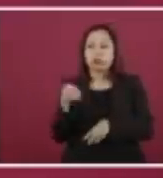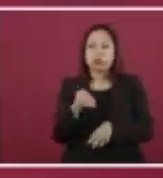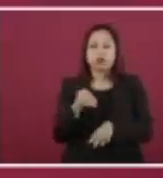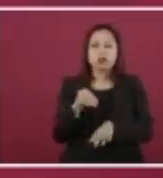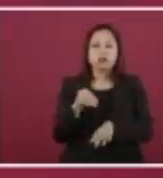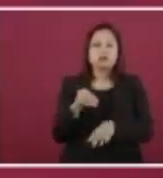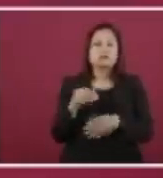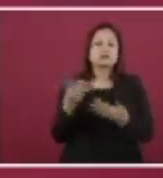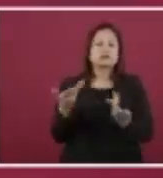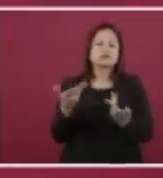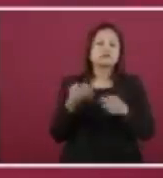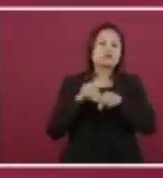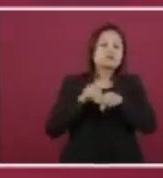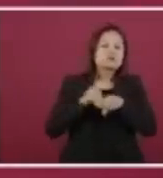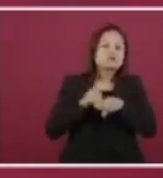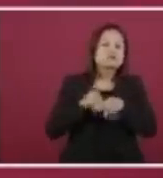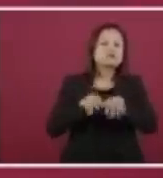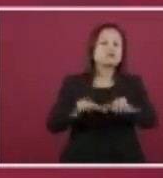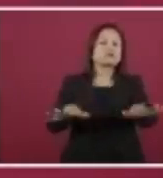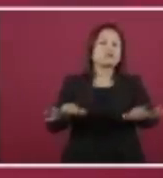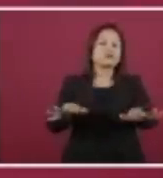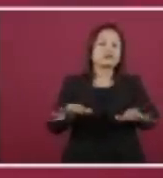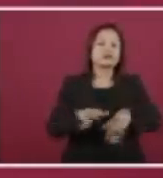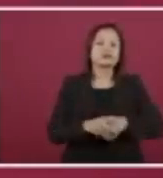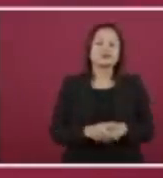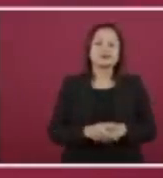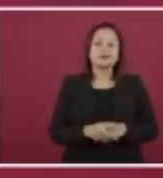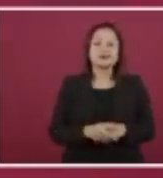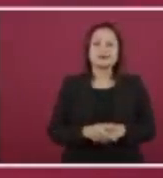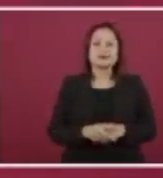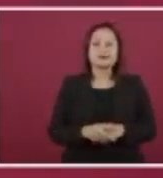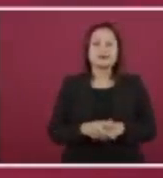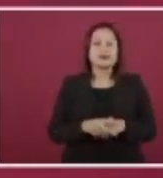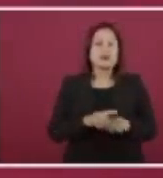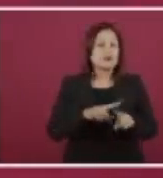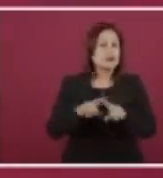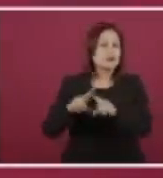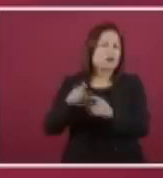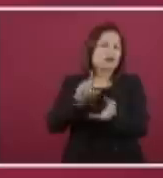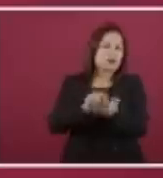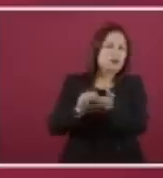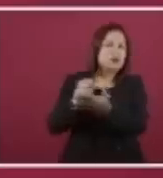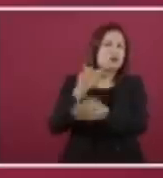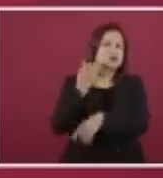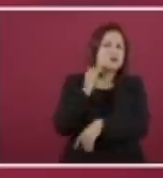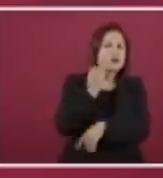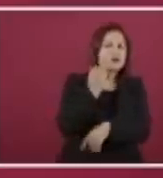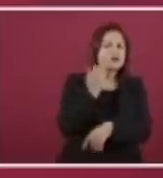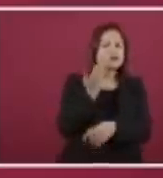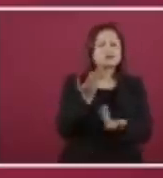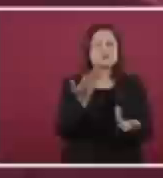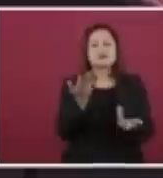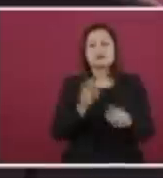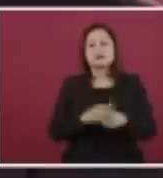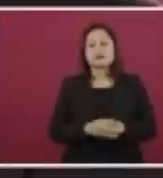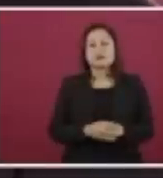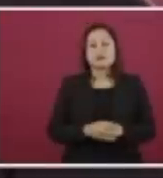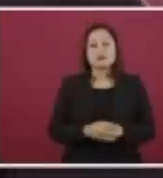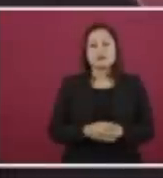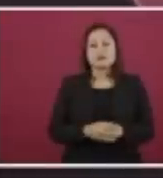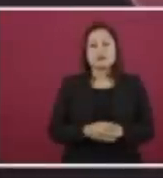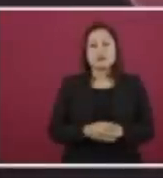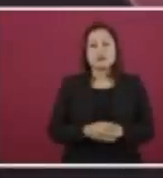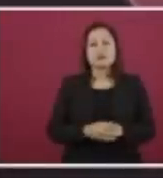hay una promoción en las redes, y ahí sí entran ya